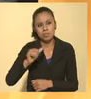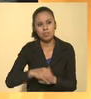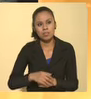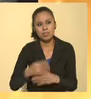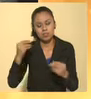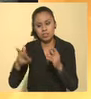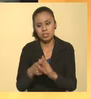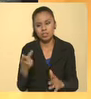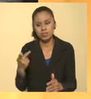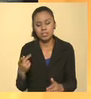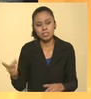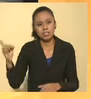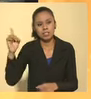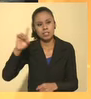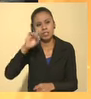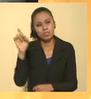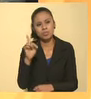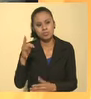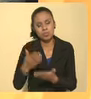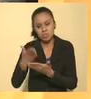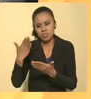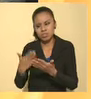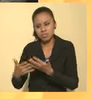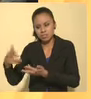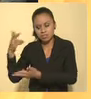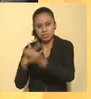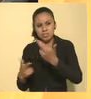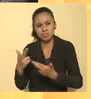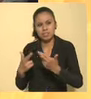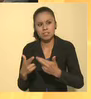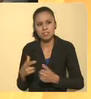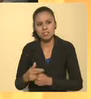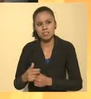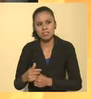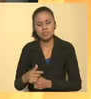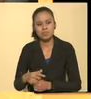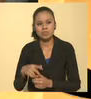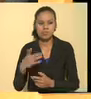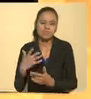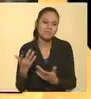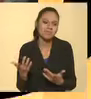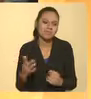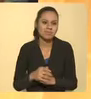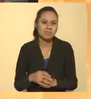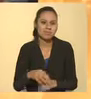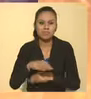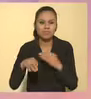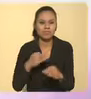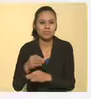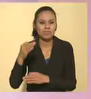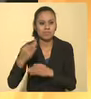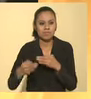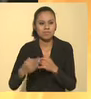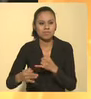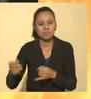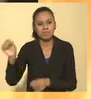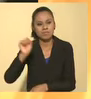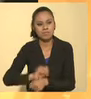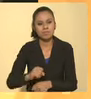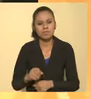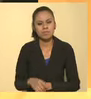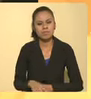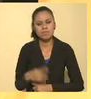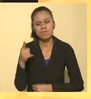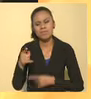el domingo, antes de que se regresen los invitados, pues se hace un brunch en el jardín, entonces es como todo el fin de semana. ¿Qué tipo de bodas? ¿Qué es